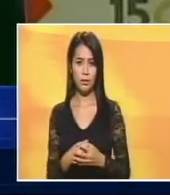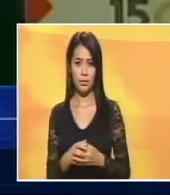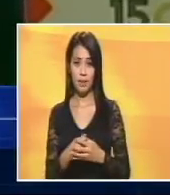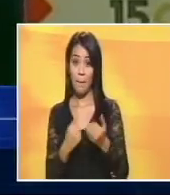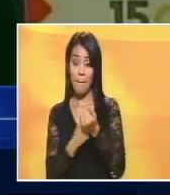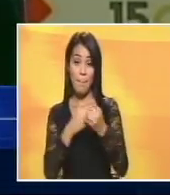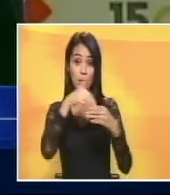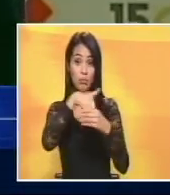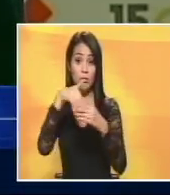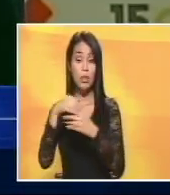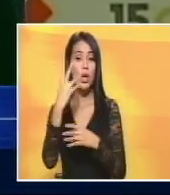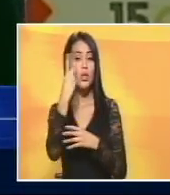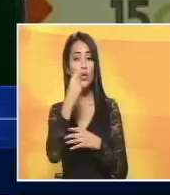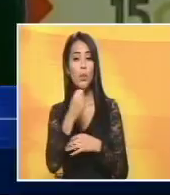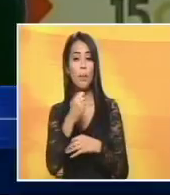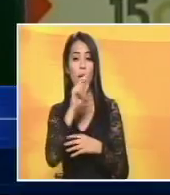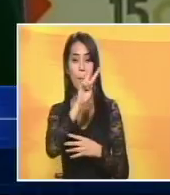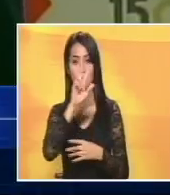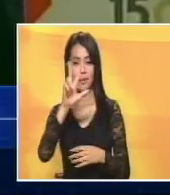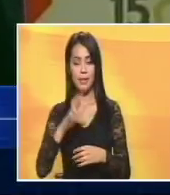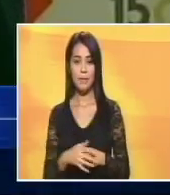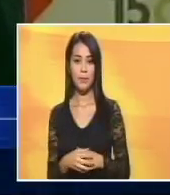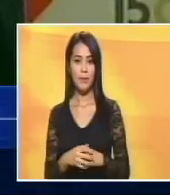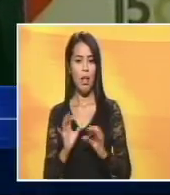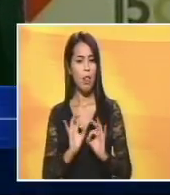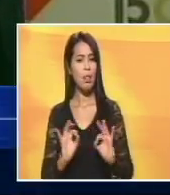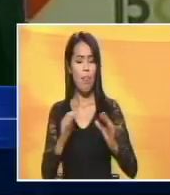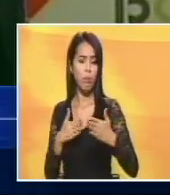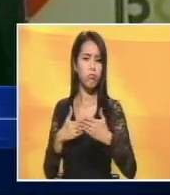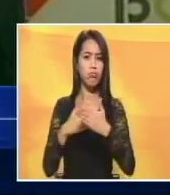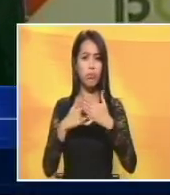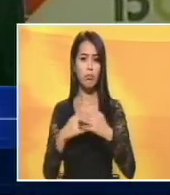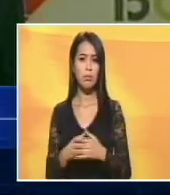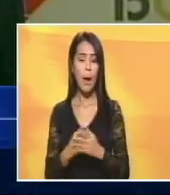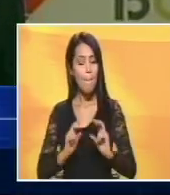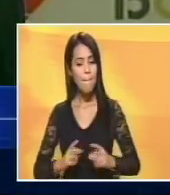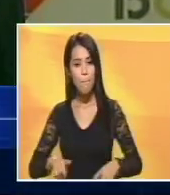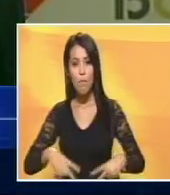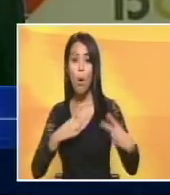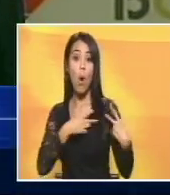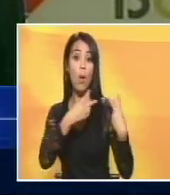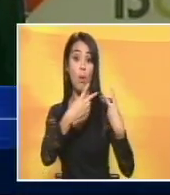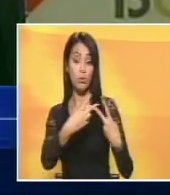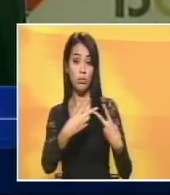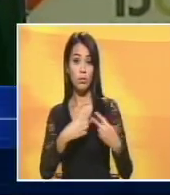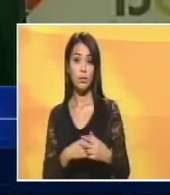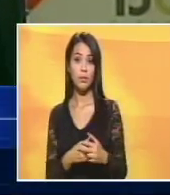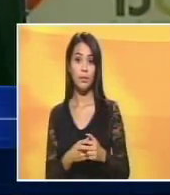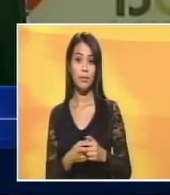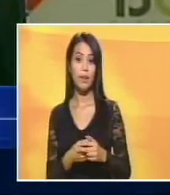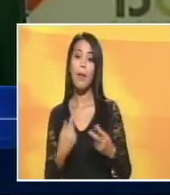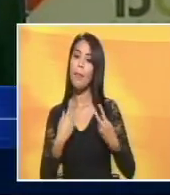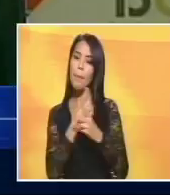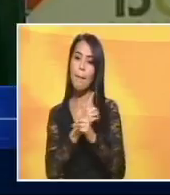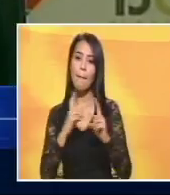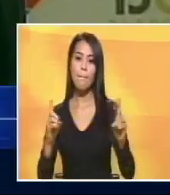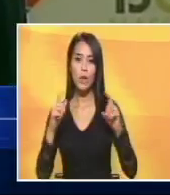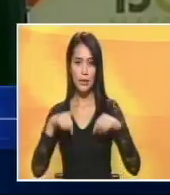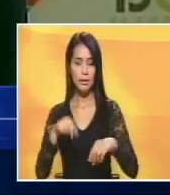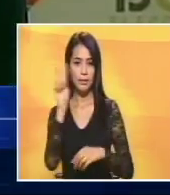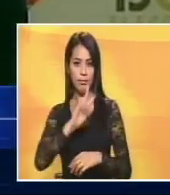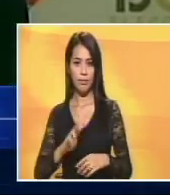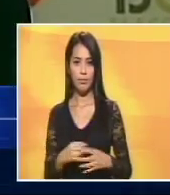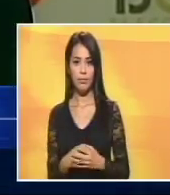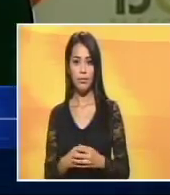la elección número 23. Nada podrá detener la voluntad y la determinación democrática de Venezuela.